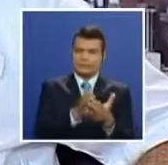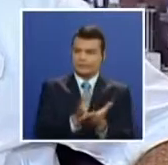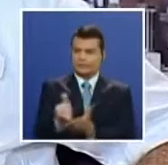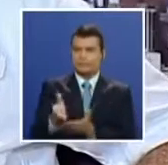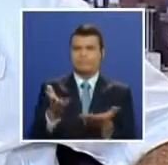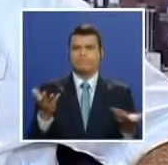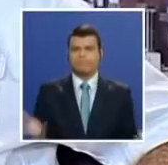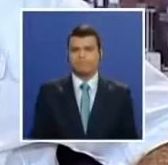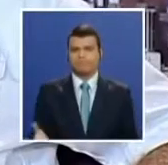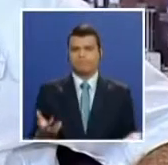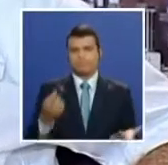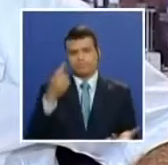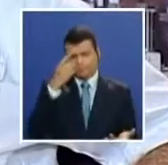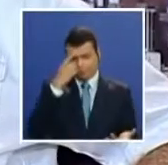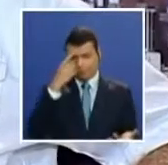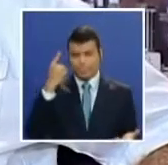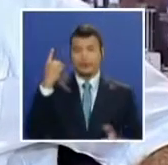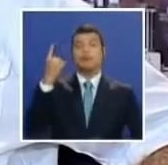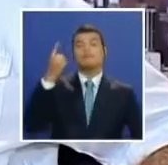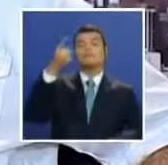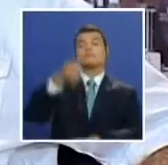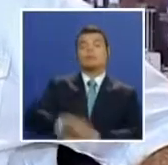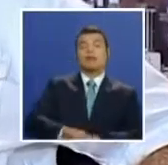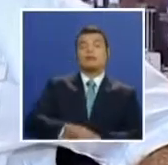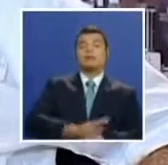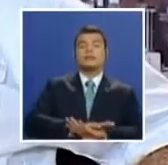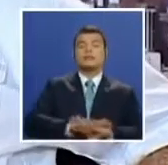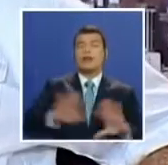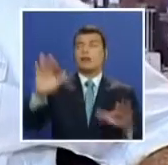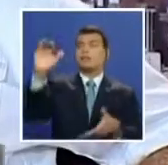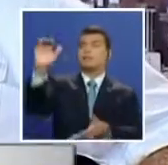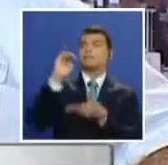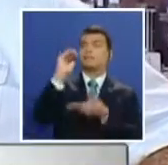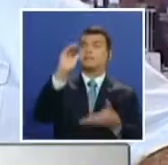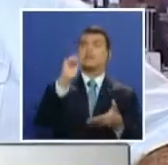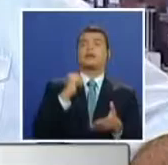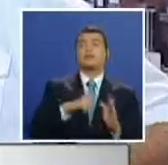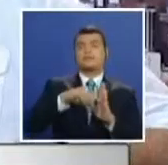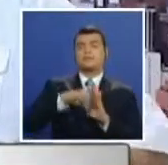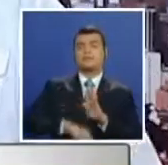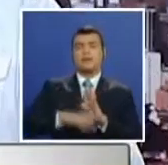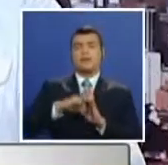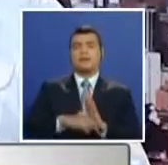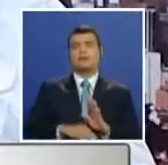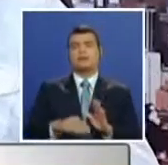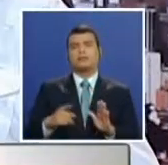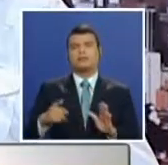hacer esta obligación de que nos importa el azúcar barata